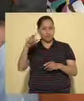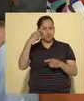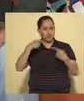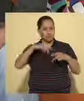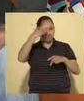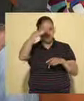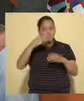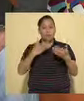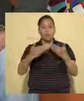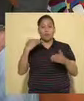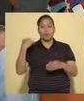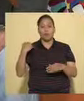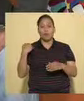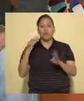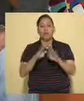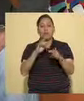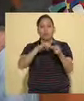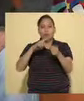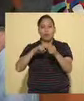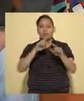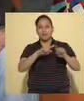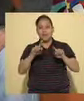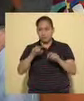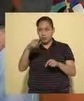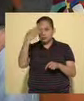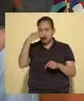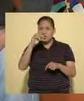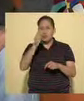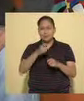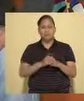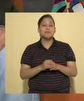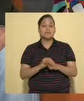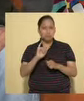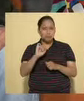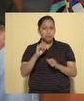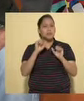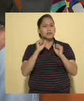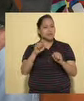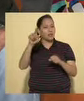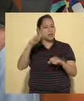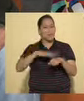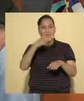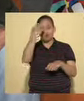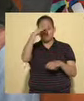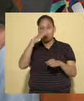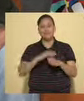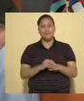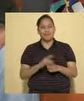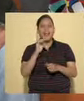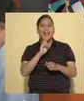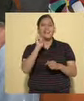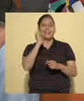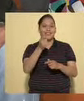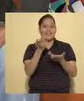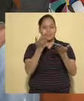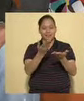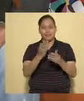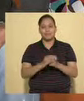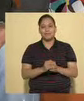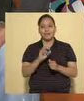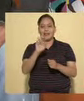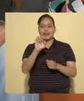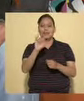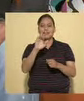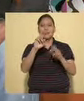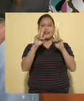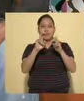moda, nos hable de la colorimetría. ¿Tú sabes de la colorimetría? Sí, pero seguramente ella sabe más que yo. Seguramente. Vámonos con Desiree Navarro, que nos